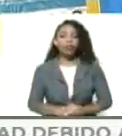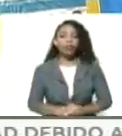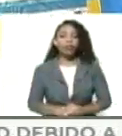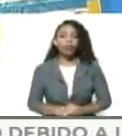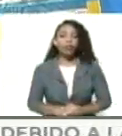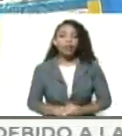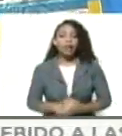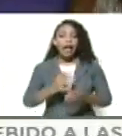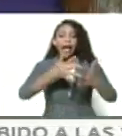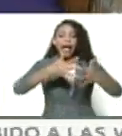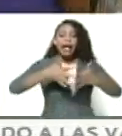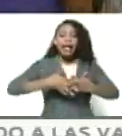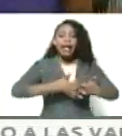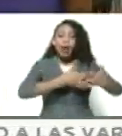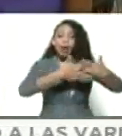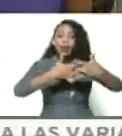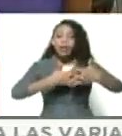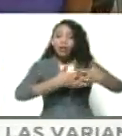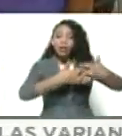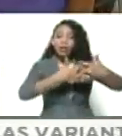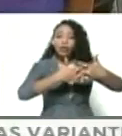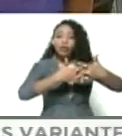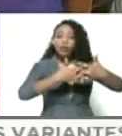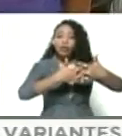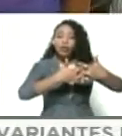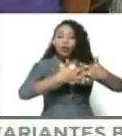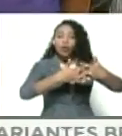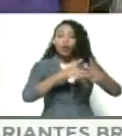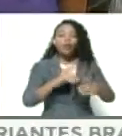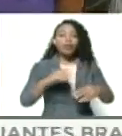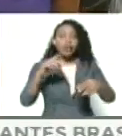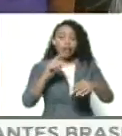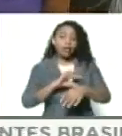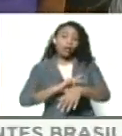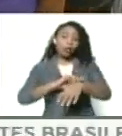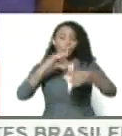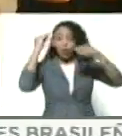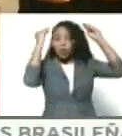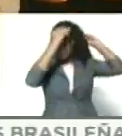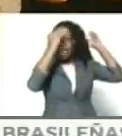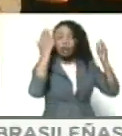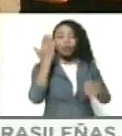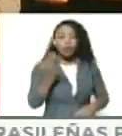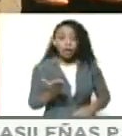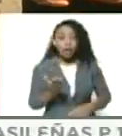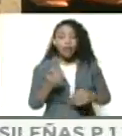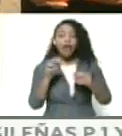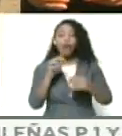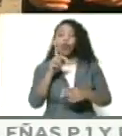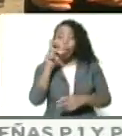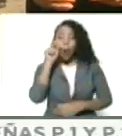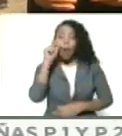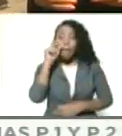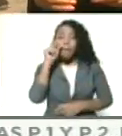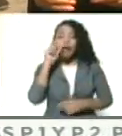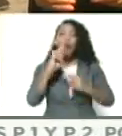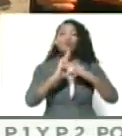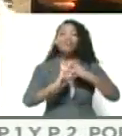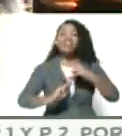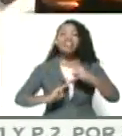desde Estados Unidos. De verdad, José Gregorio Hernández, un hombre universal en su